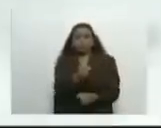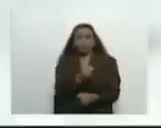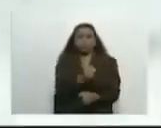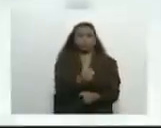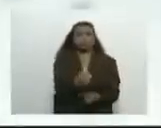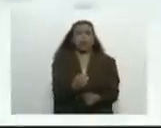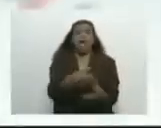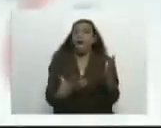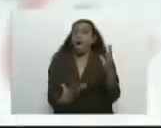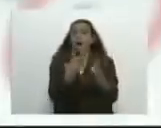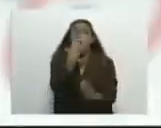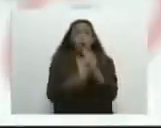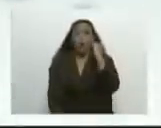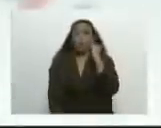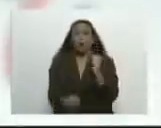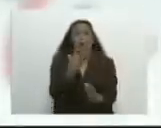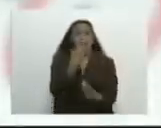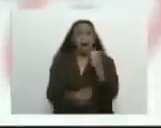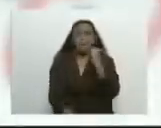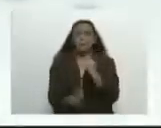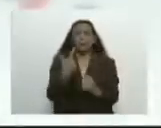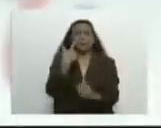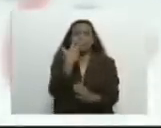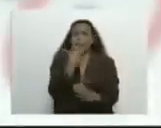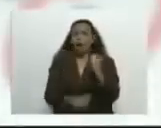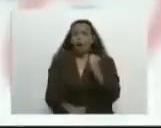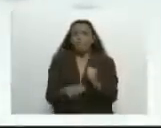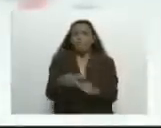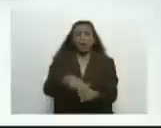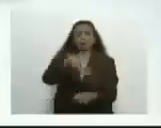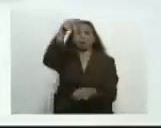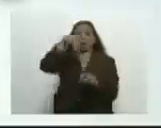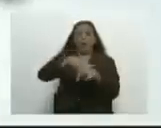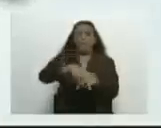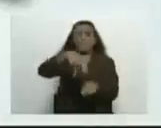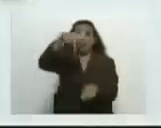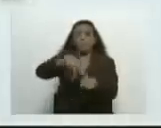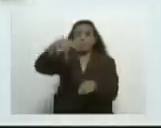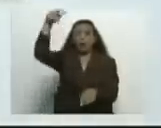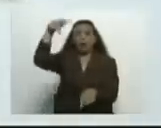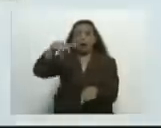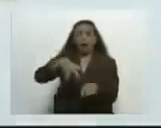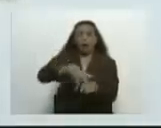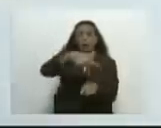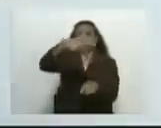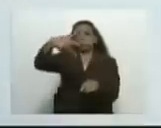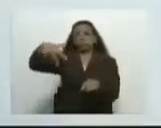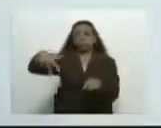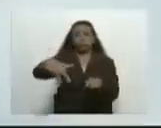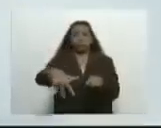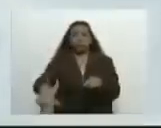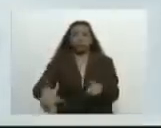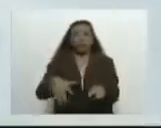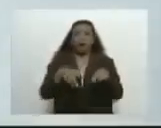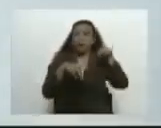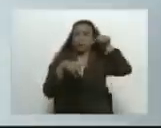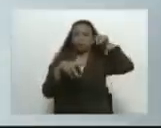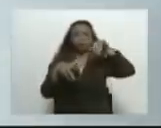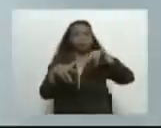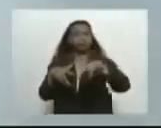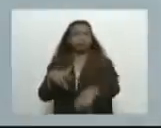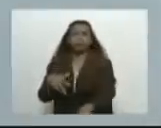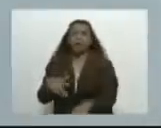efectuar la eyección para salir de la aeronave que ya estaba en una situación